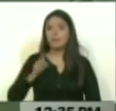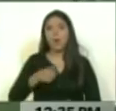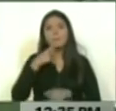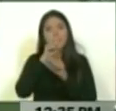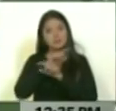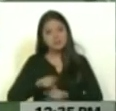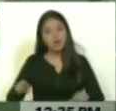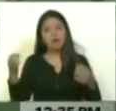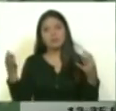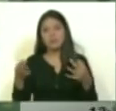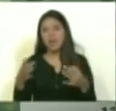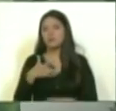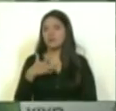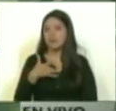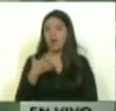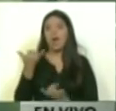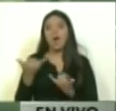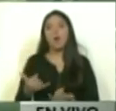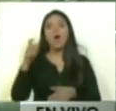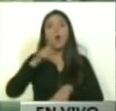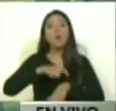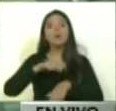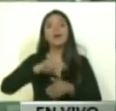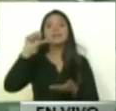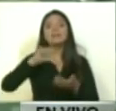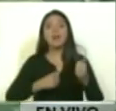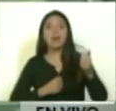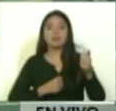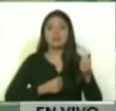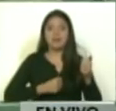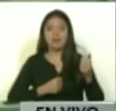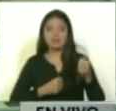gran sentimiento. Estamos en la hora de la salsa.